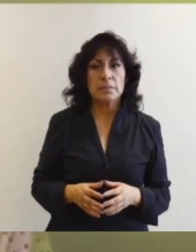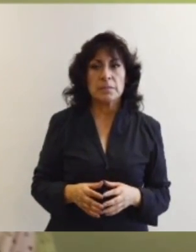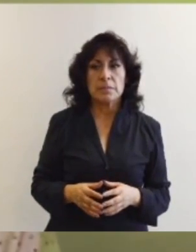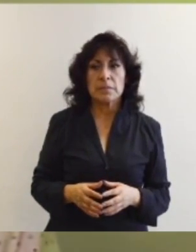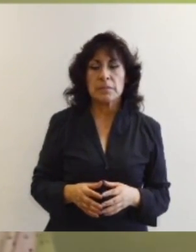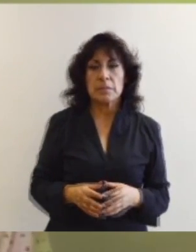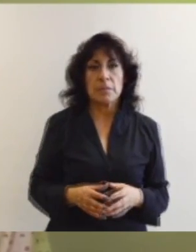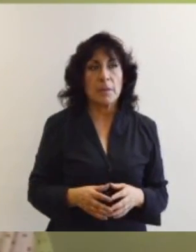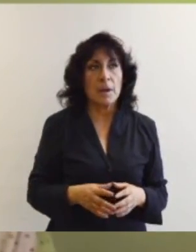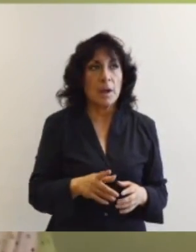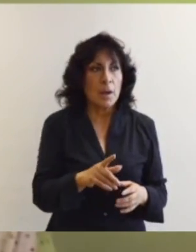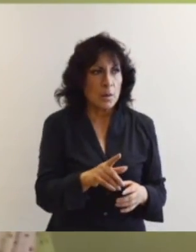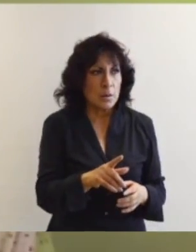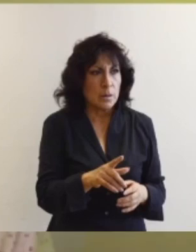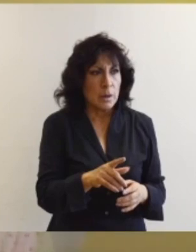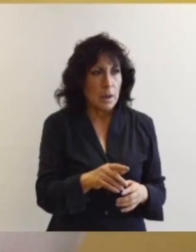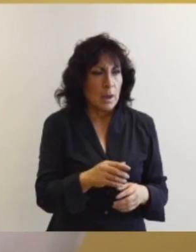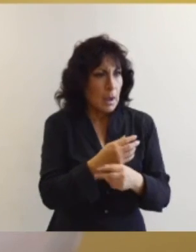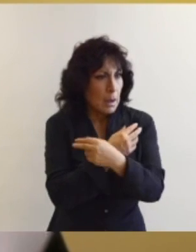y horrendas.